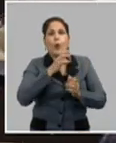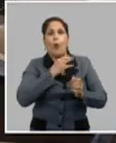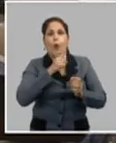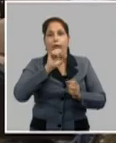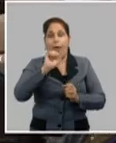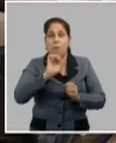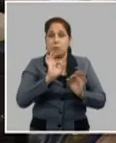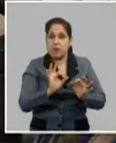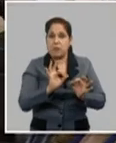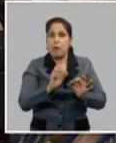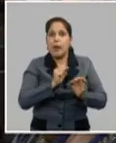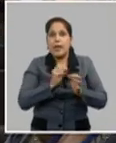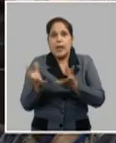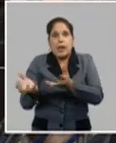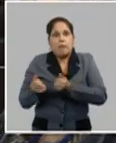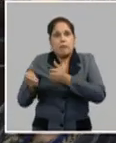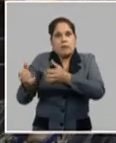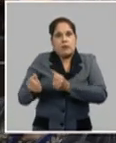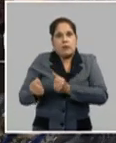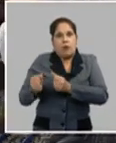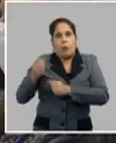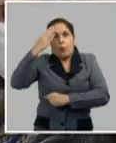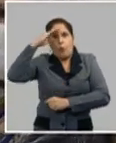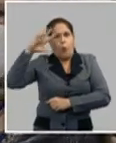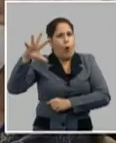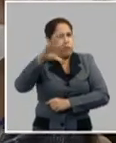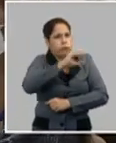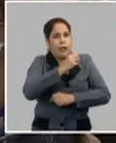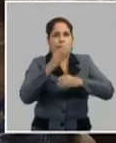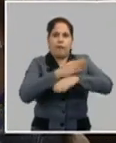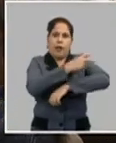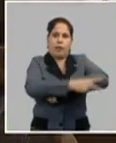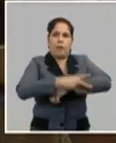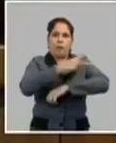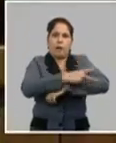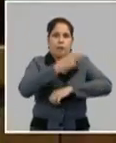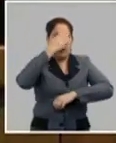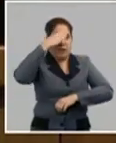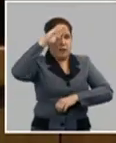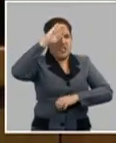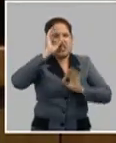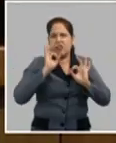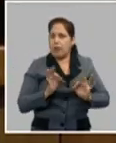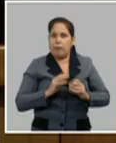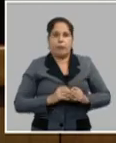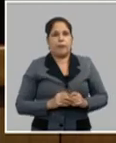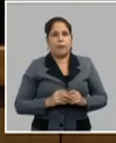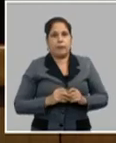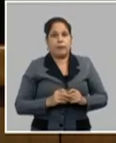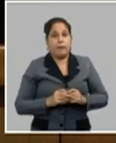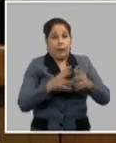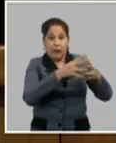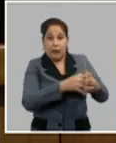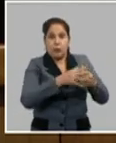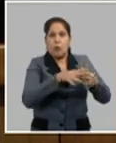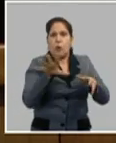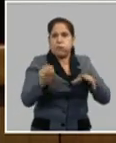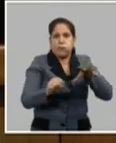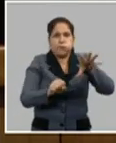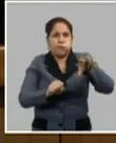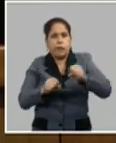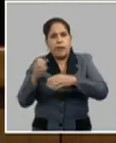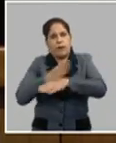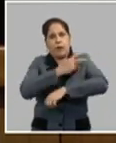visiones del panamericanismo con que han pretendido subrayar a nuestra región desde